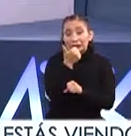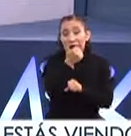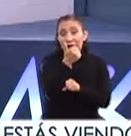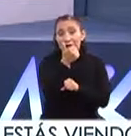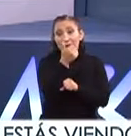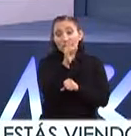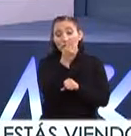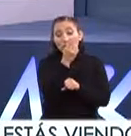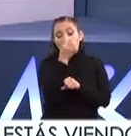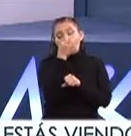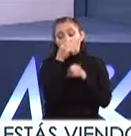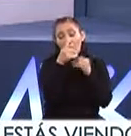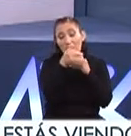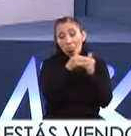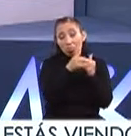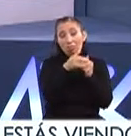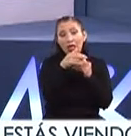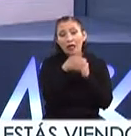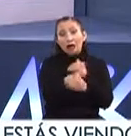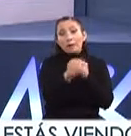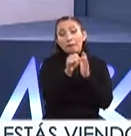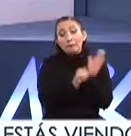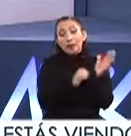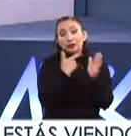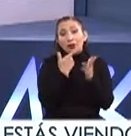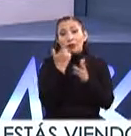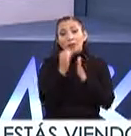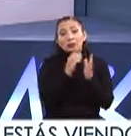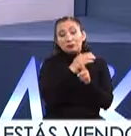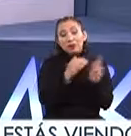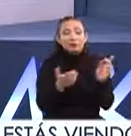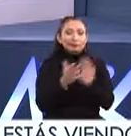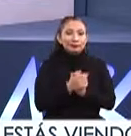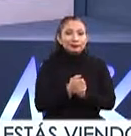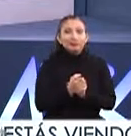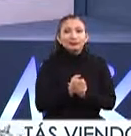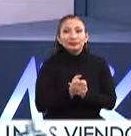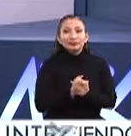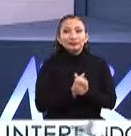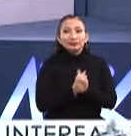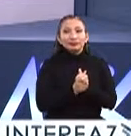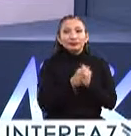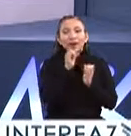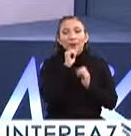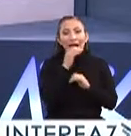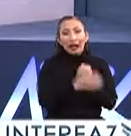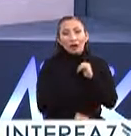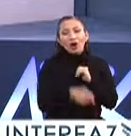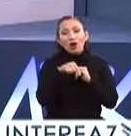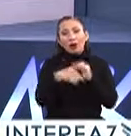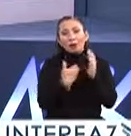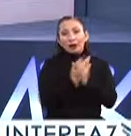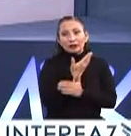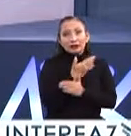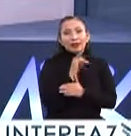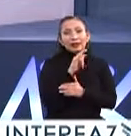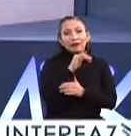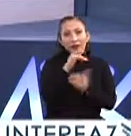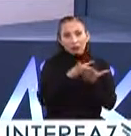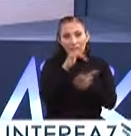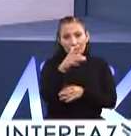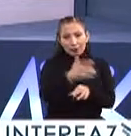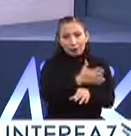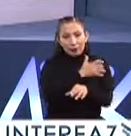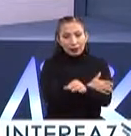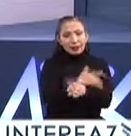de noviembre, falta un poquito más de mes y medio, así que bueno. Pues también cerramos hoy, esta mañana, Interfaz. Muchas gracias